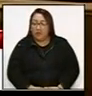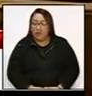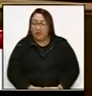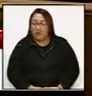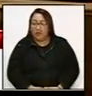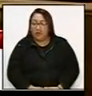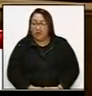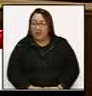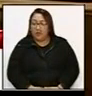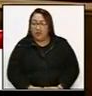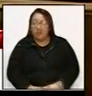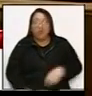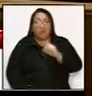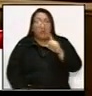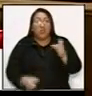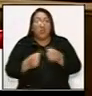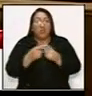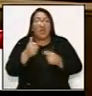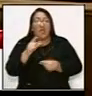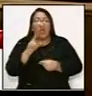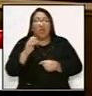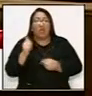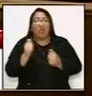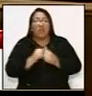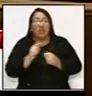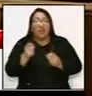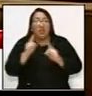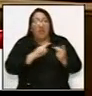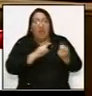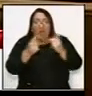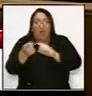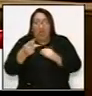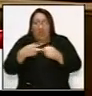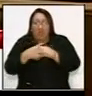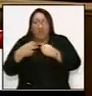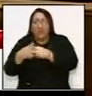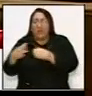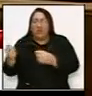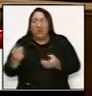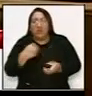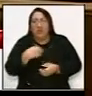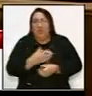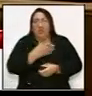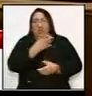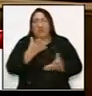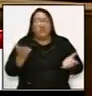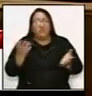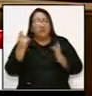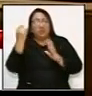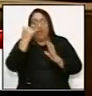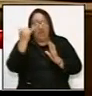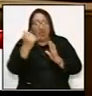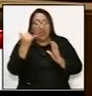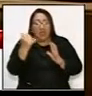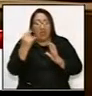La pregunta a la señora Alcorta, ¿qué pasó en estos intervalos, en estos espacios? La verdad es que no sabemos, porque como está grabado, ¿no?